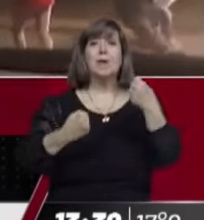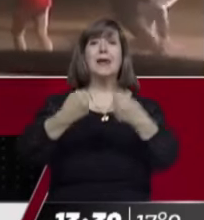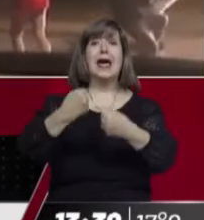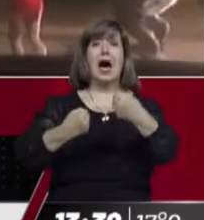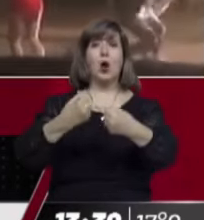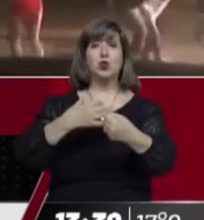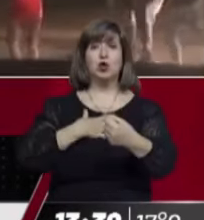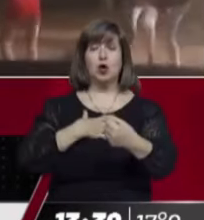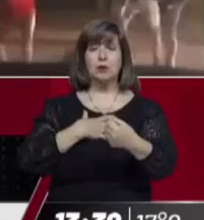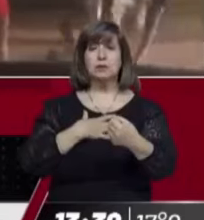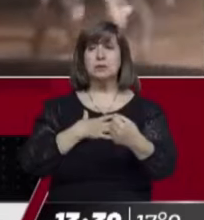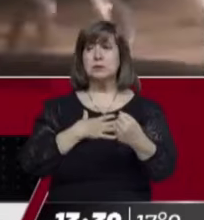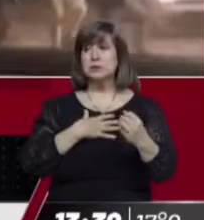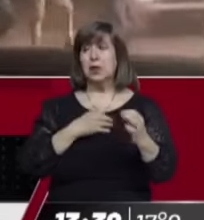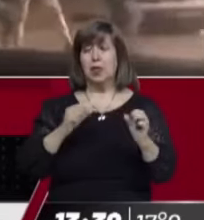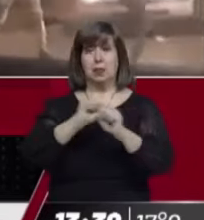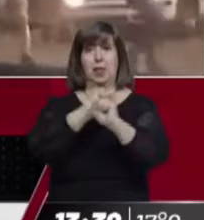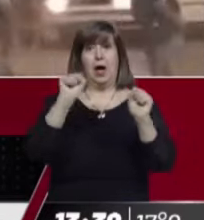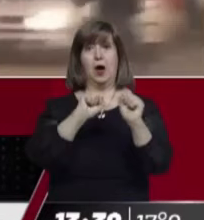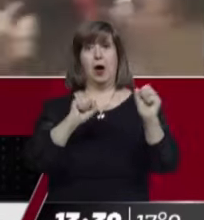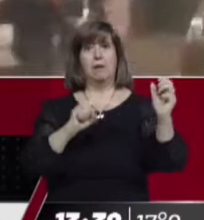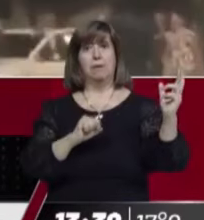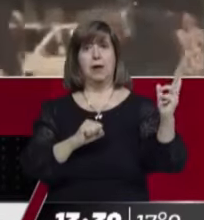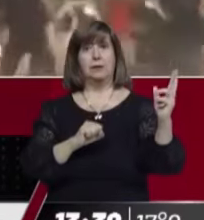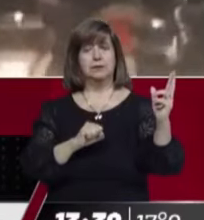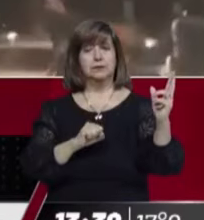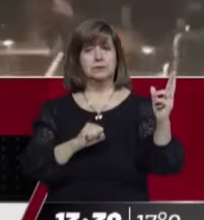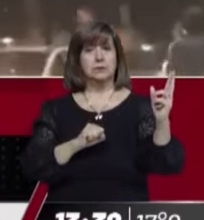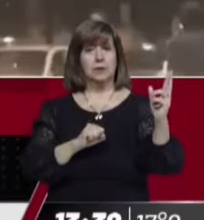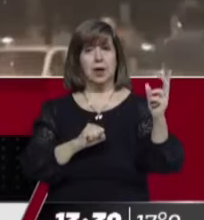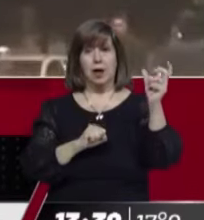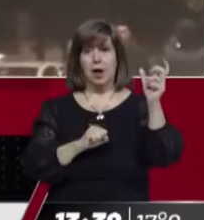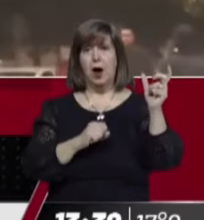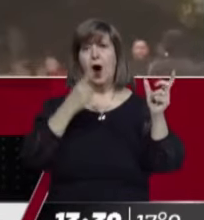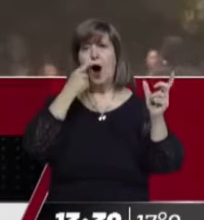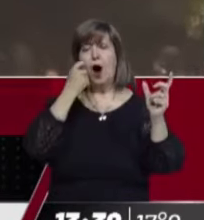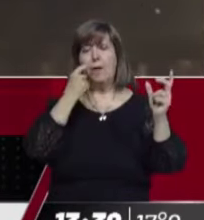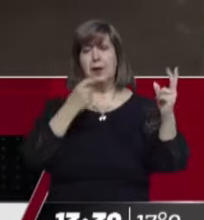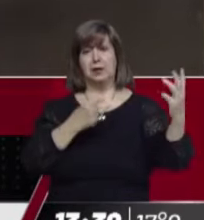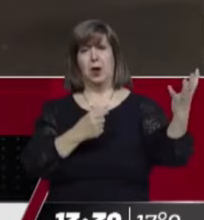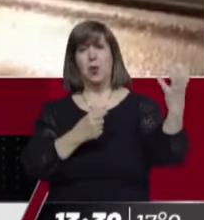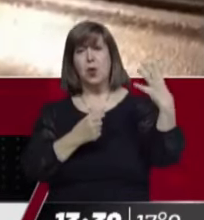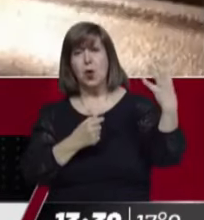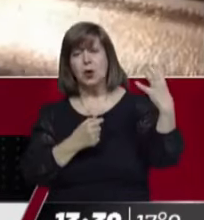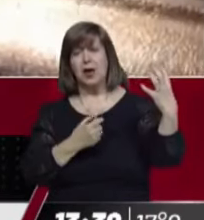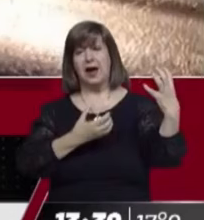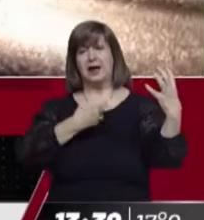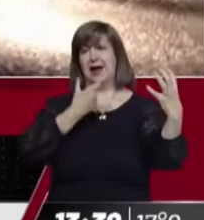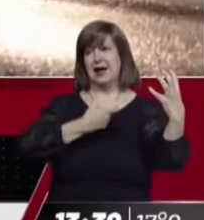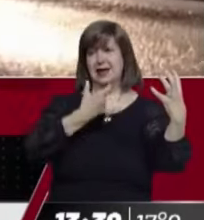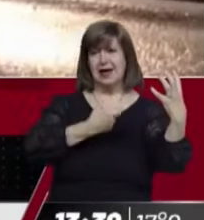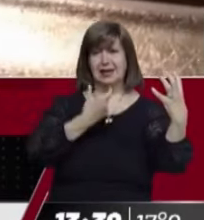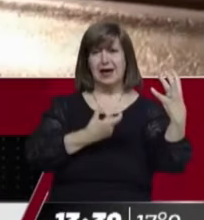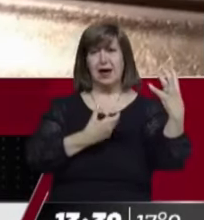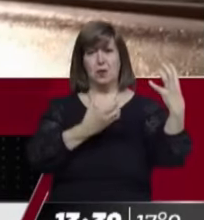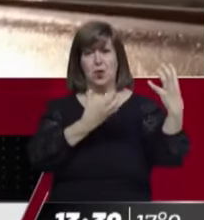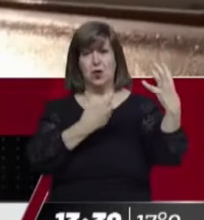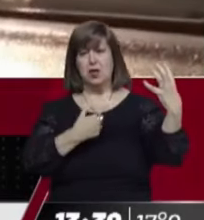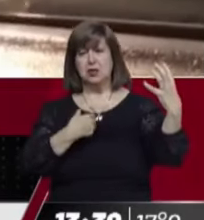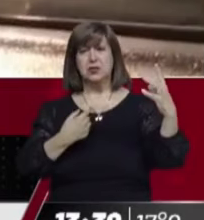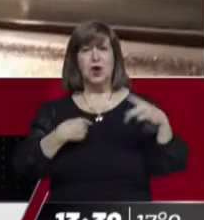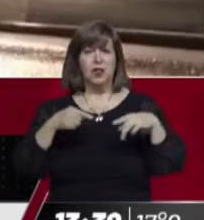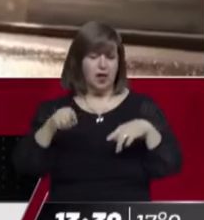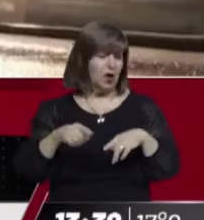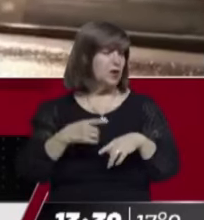en eso aparecen estos chicos individuos e riéndose preguntando al principio que quea pasado Les comento me